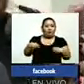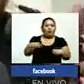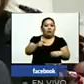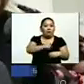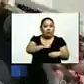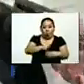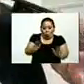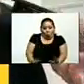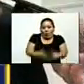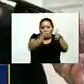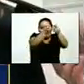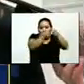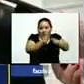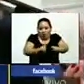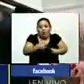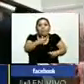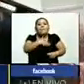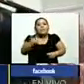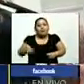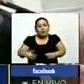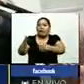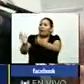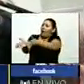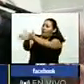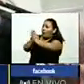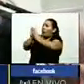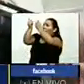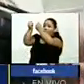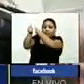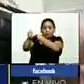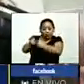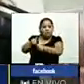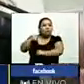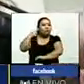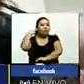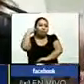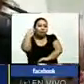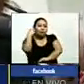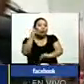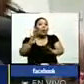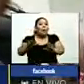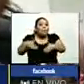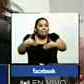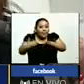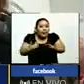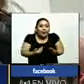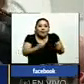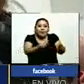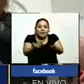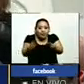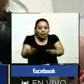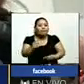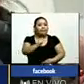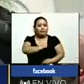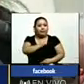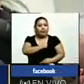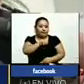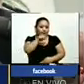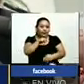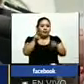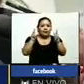sin dinero. El presidente ha pedido refuerzos presupuestarios importantes para responder de manera responsable al